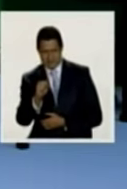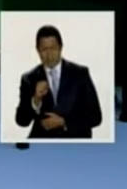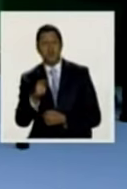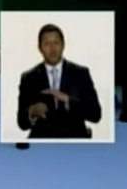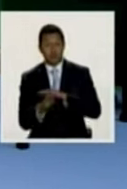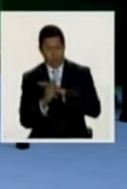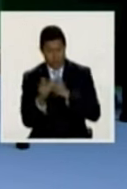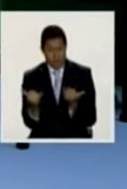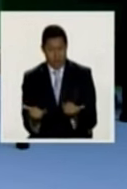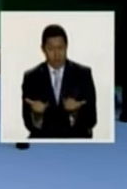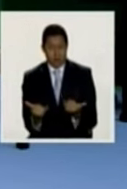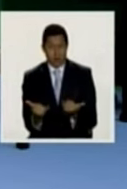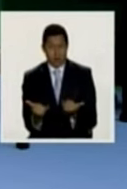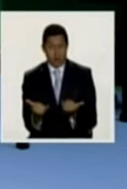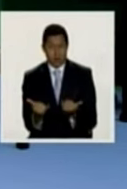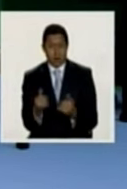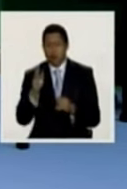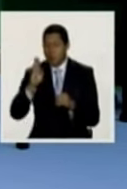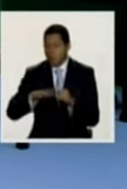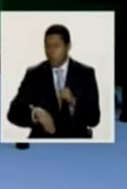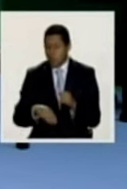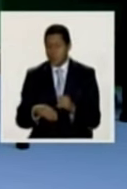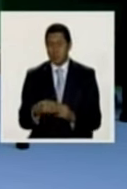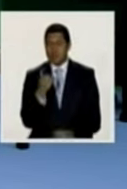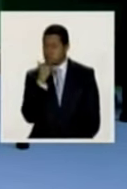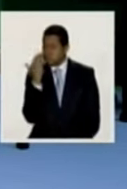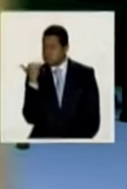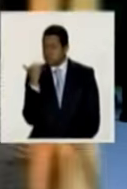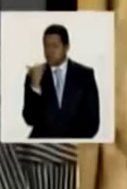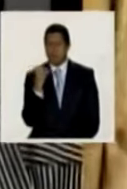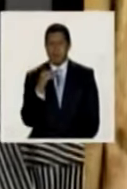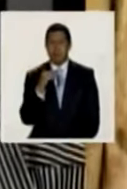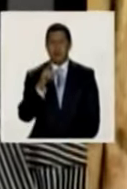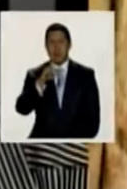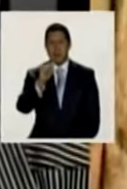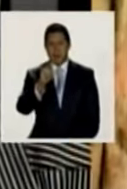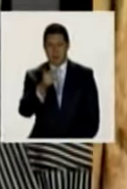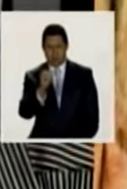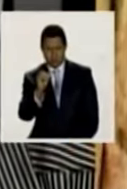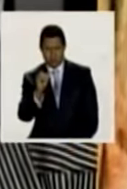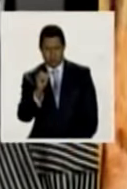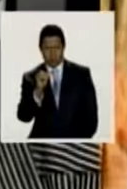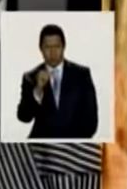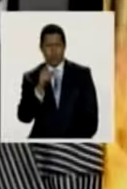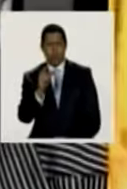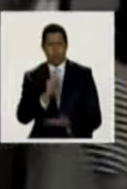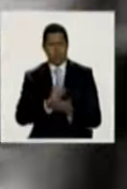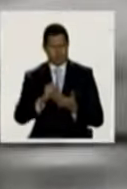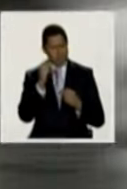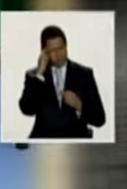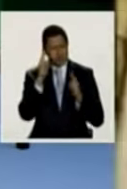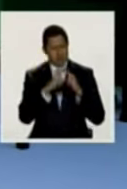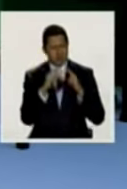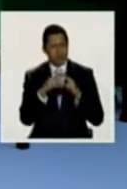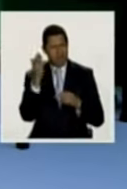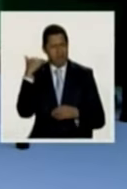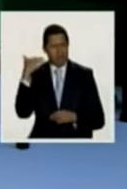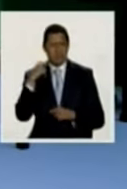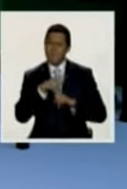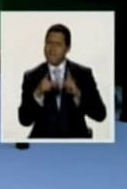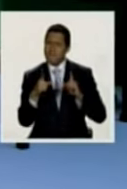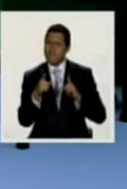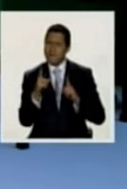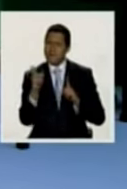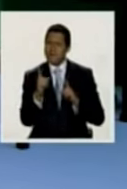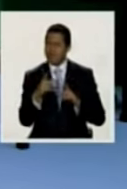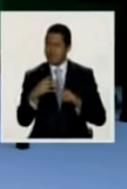Y todavía hoy, el último, el más reciente fue Eduardo Lalo, que es puertorriqueño, que es un escritor ya conocido, pero que